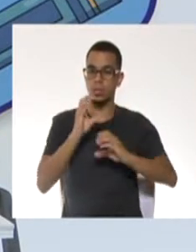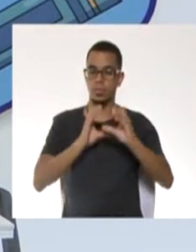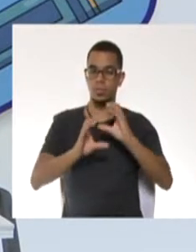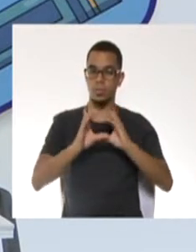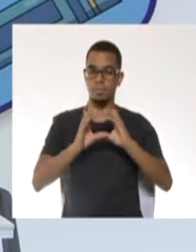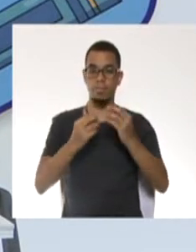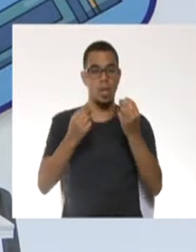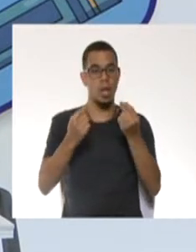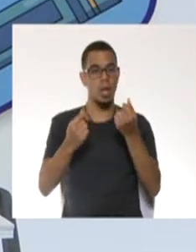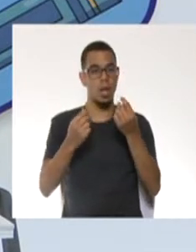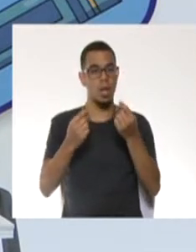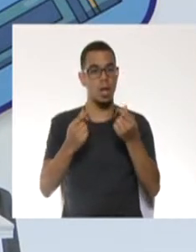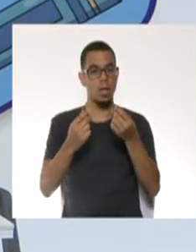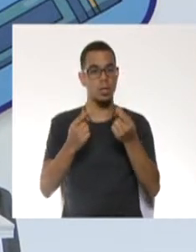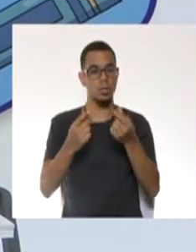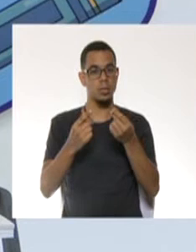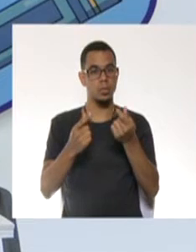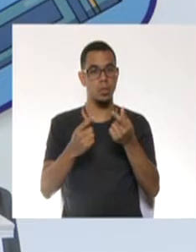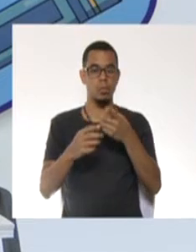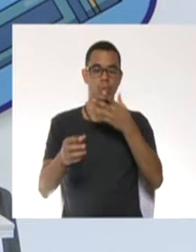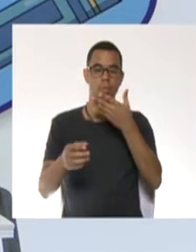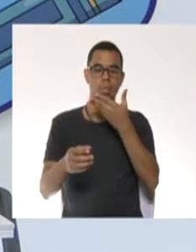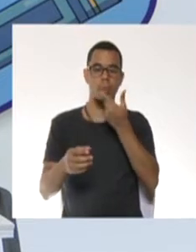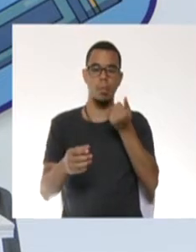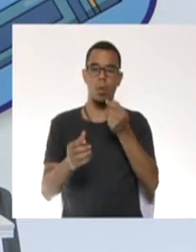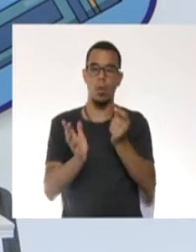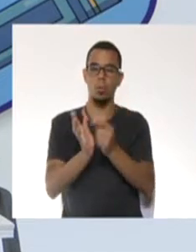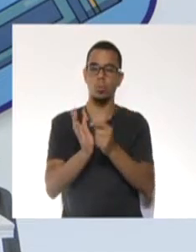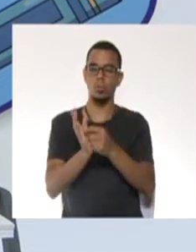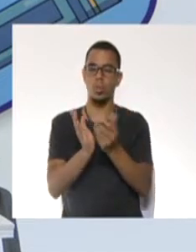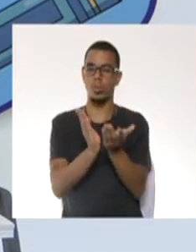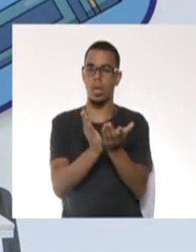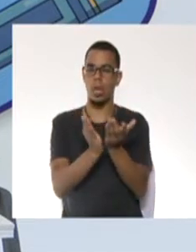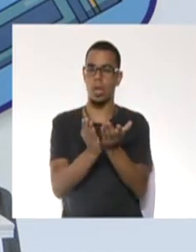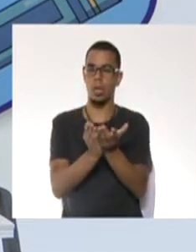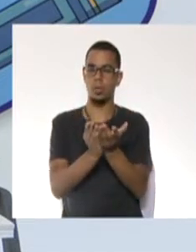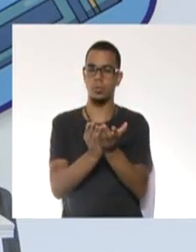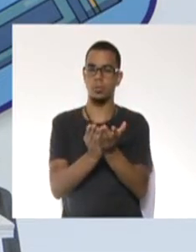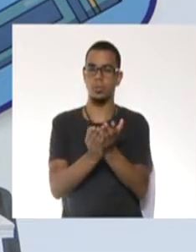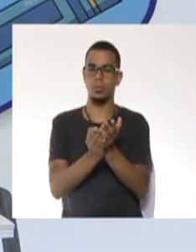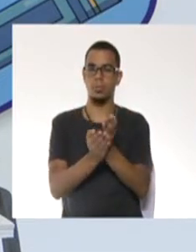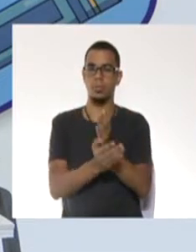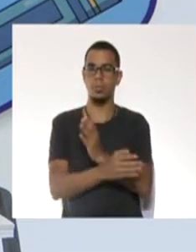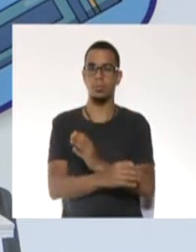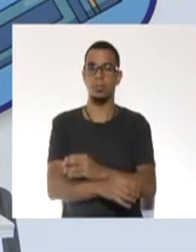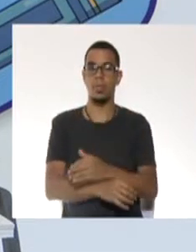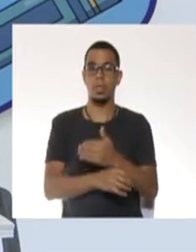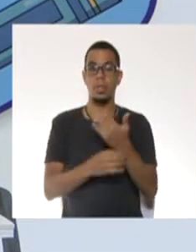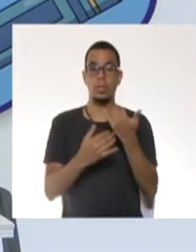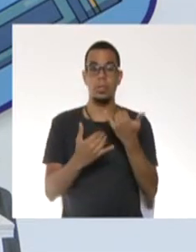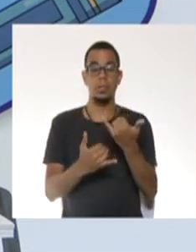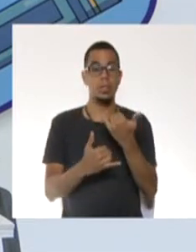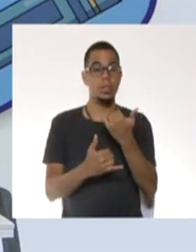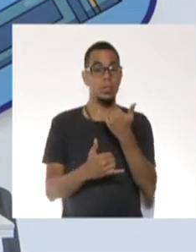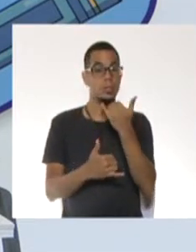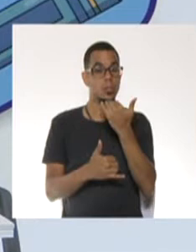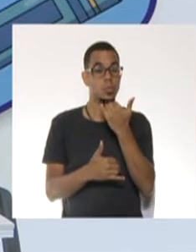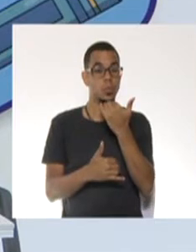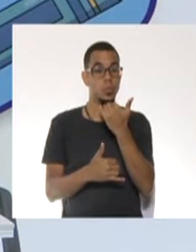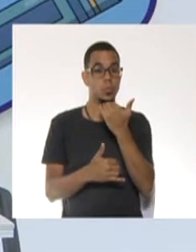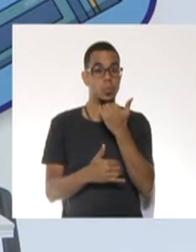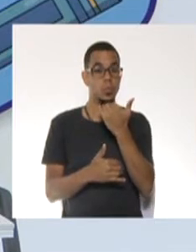que podamos obtener esas mejores calificaciones en nuestro reto, y recordando que ya estamos a mediados del